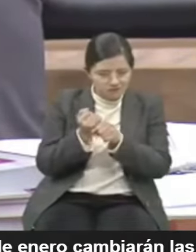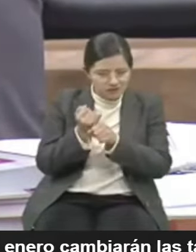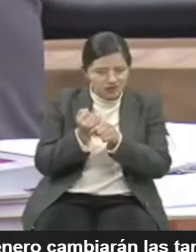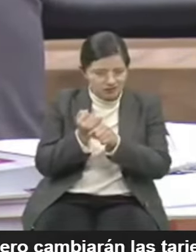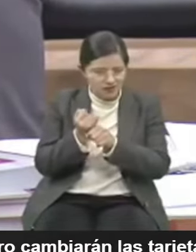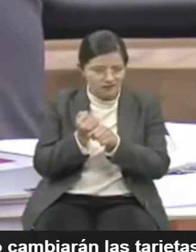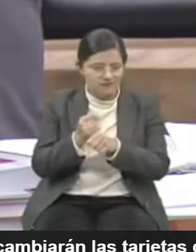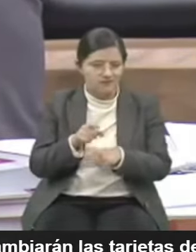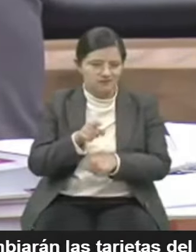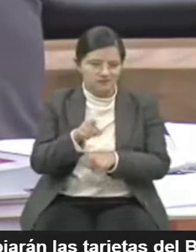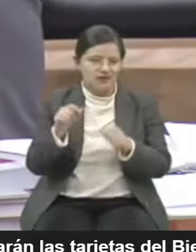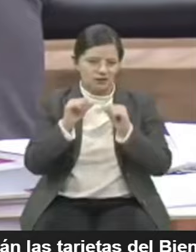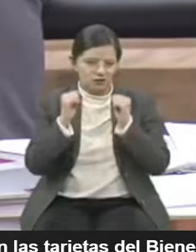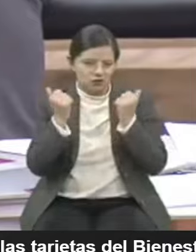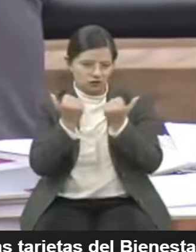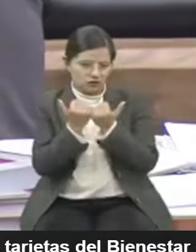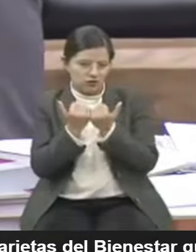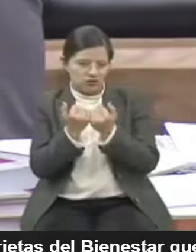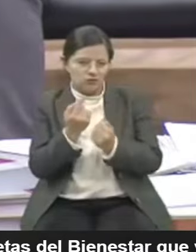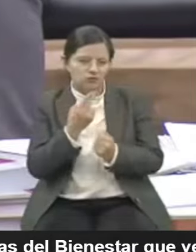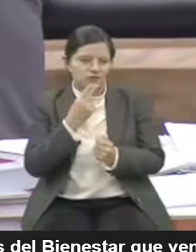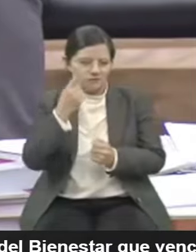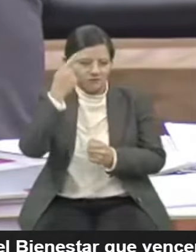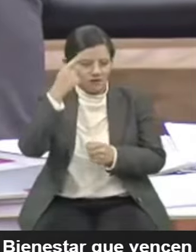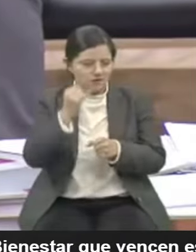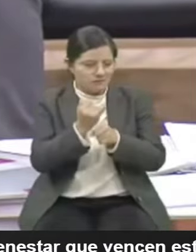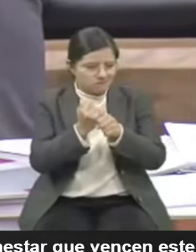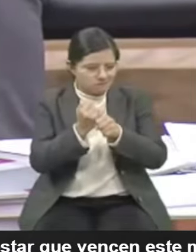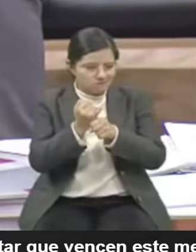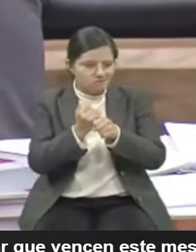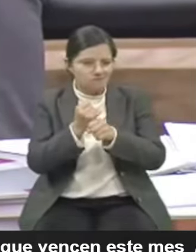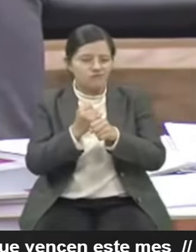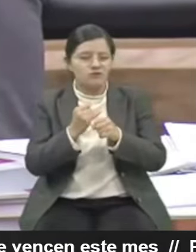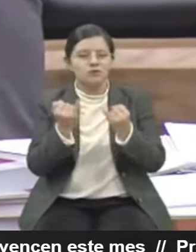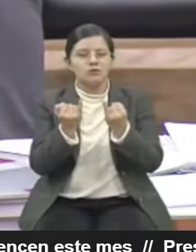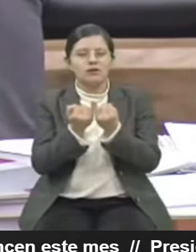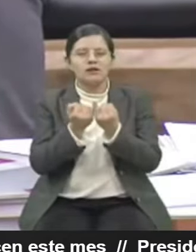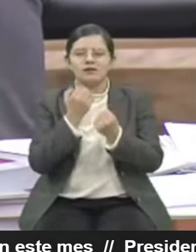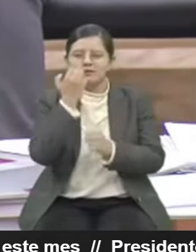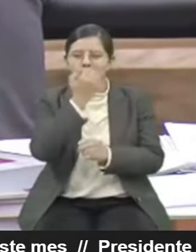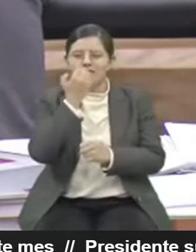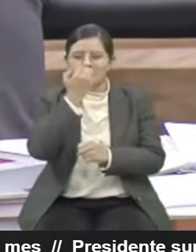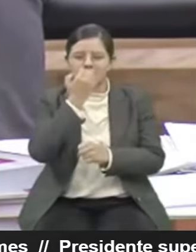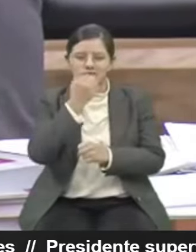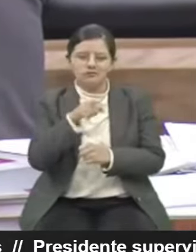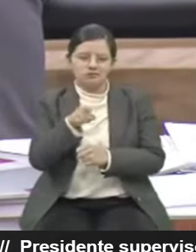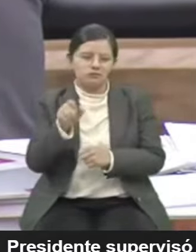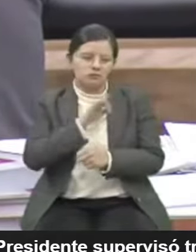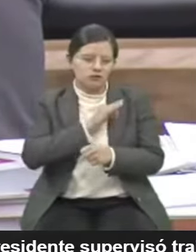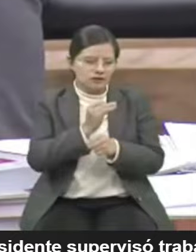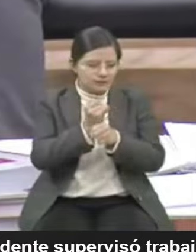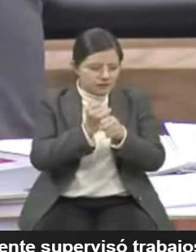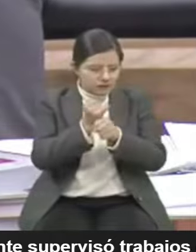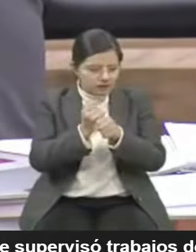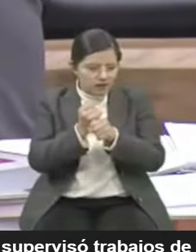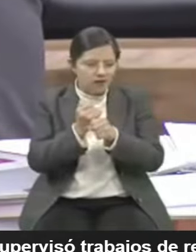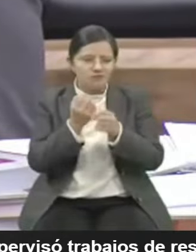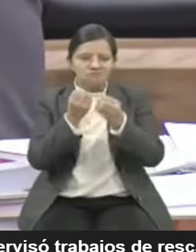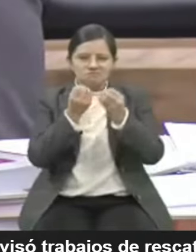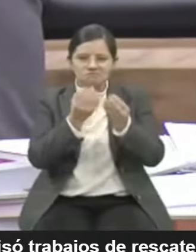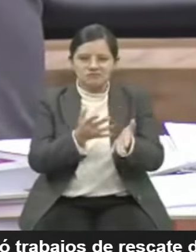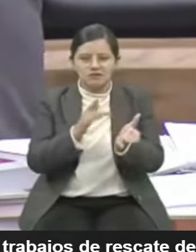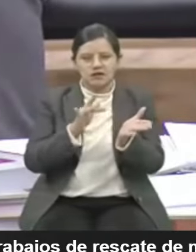específica y a instituciones académicas para poder hacer investigaciones que nutran el